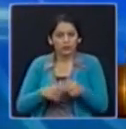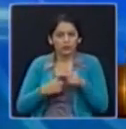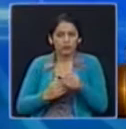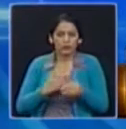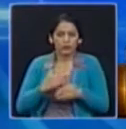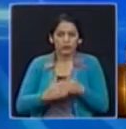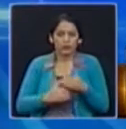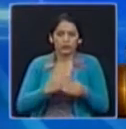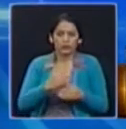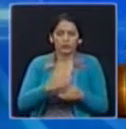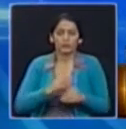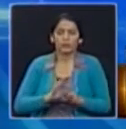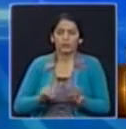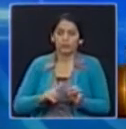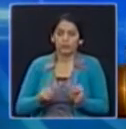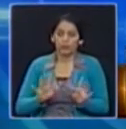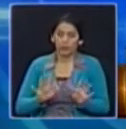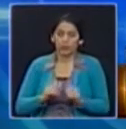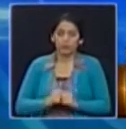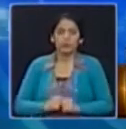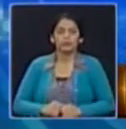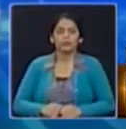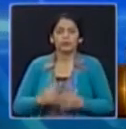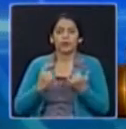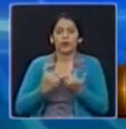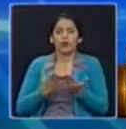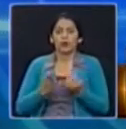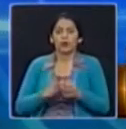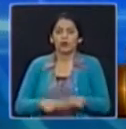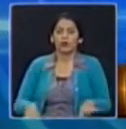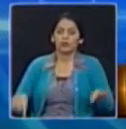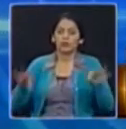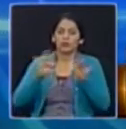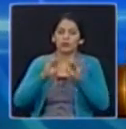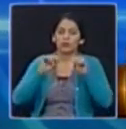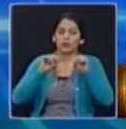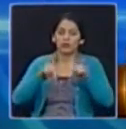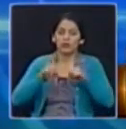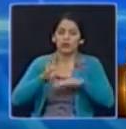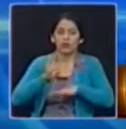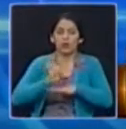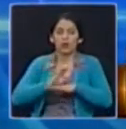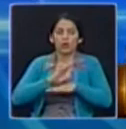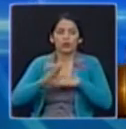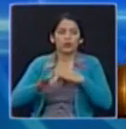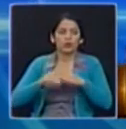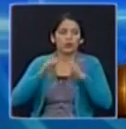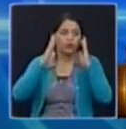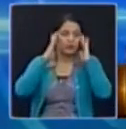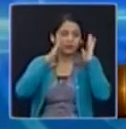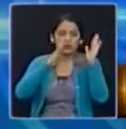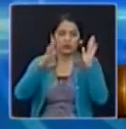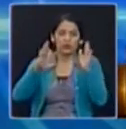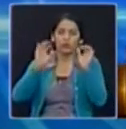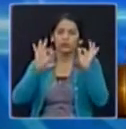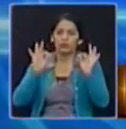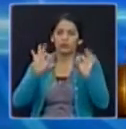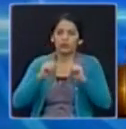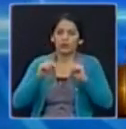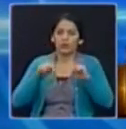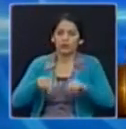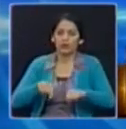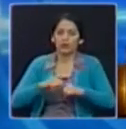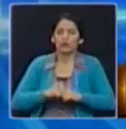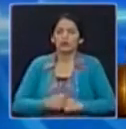de acusadores, pero ante todo poniendo los intereses del país frente a los intereses inclusive personales de